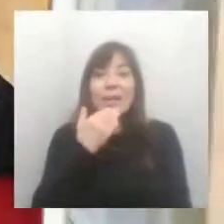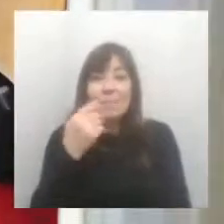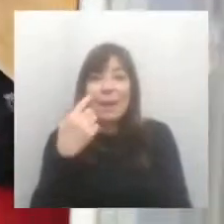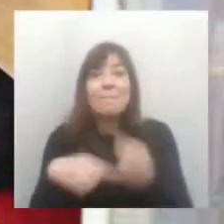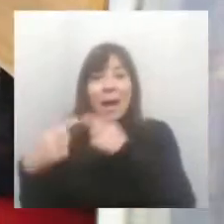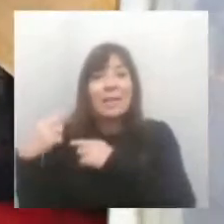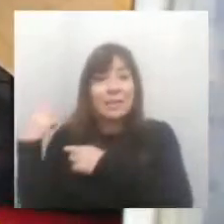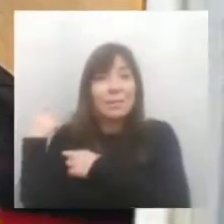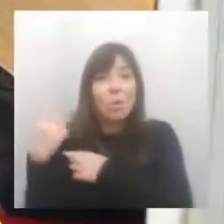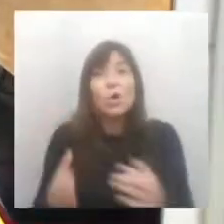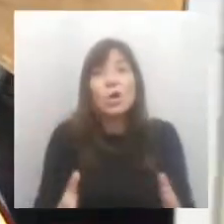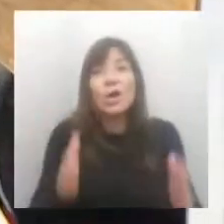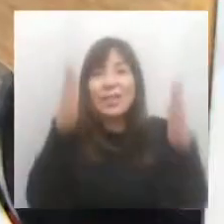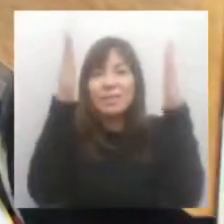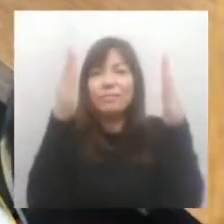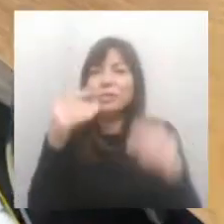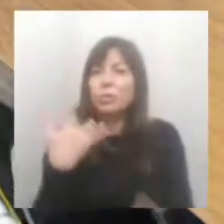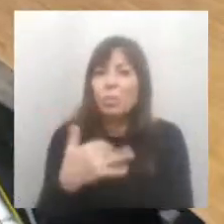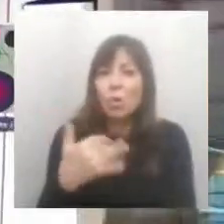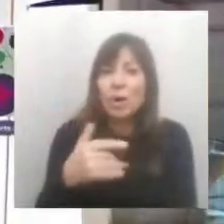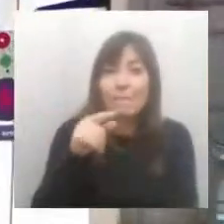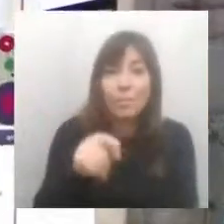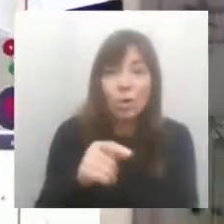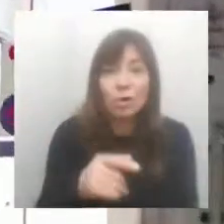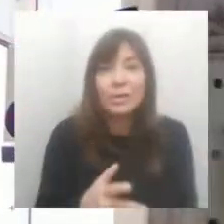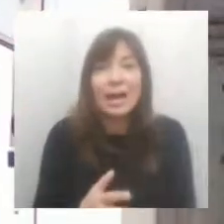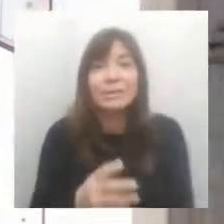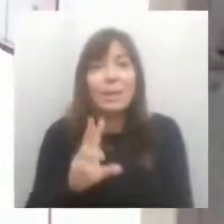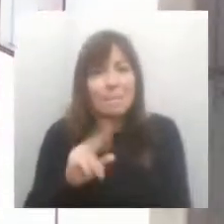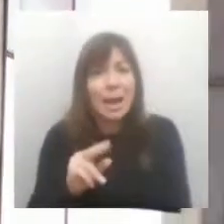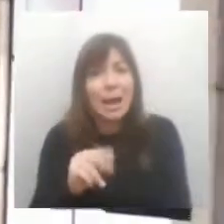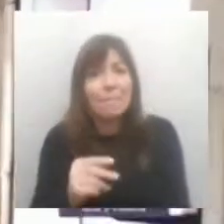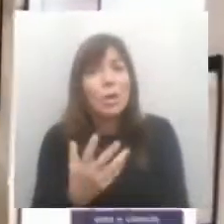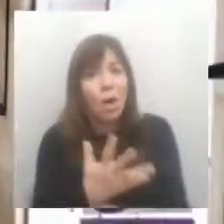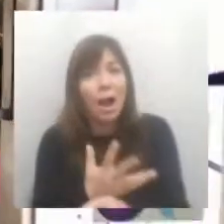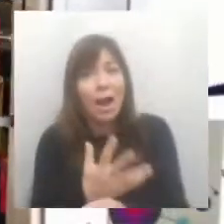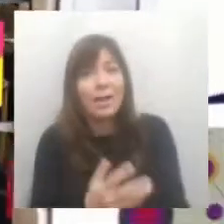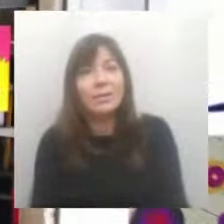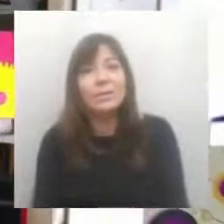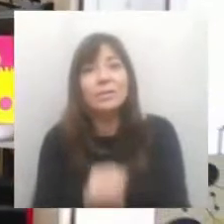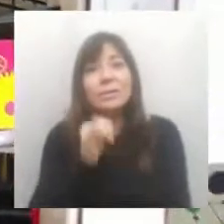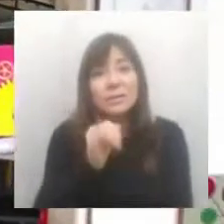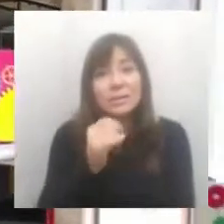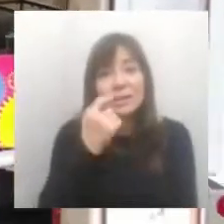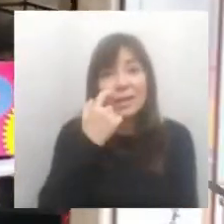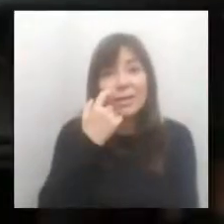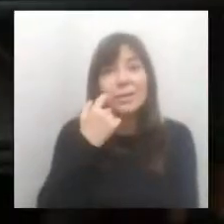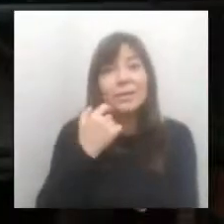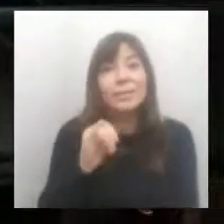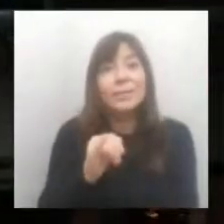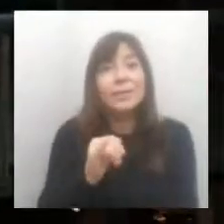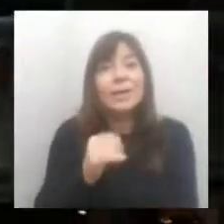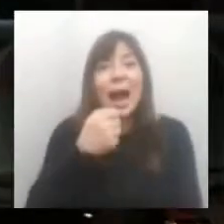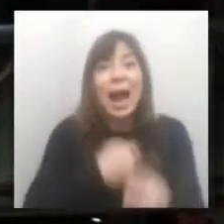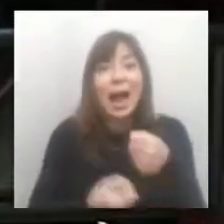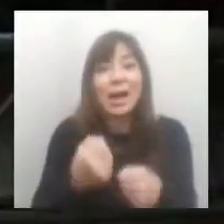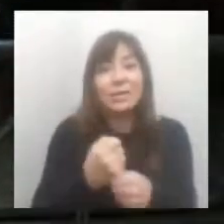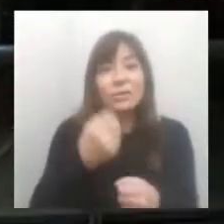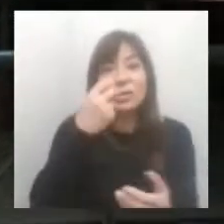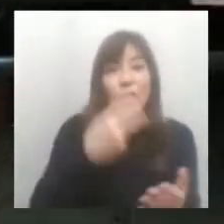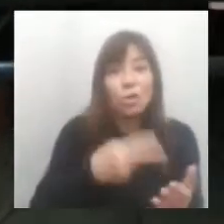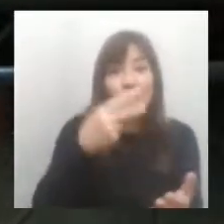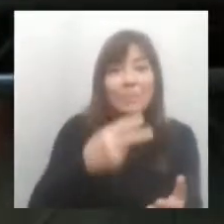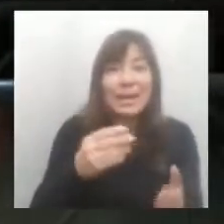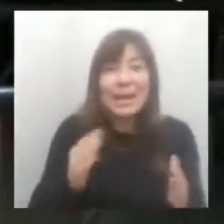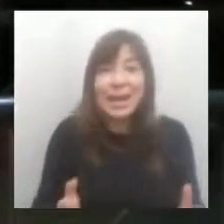que también se ha ganado ciertos premios, ¿cierto, Marcelo? Sí, de hecho, en el año 2000 este edificio